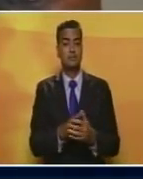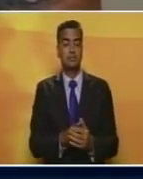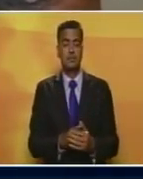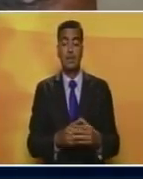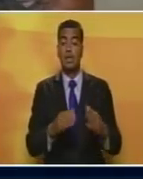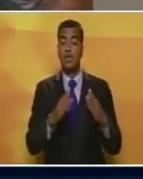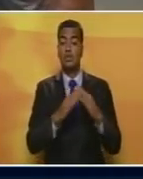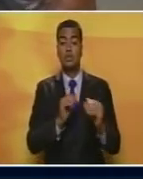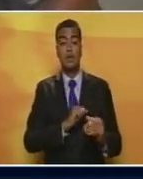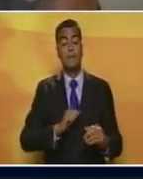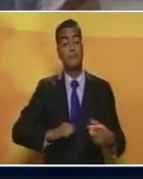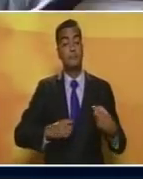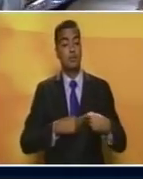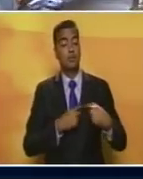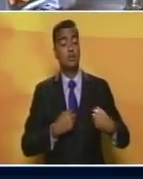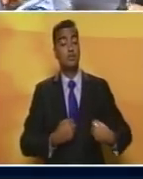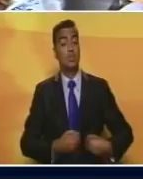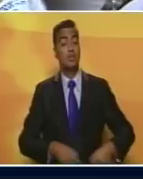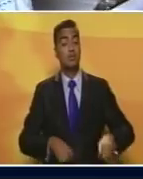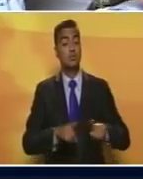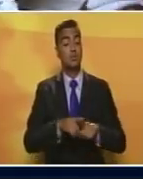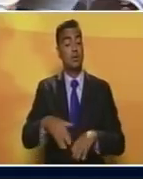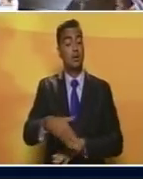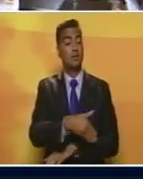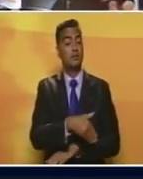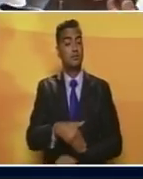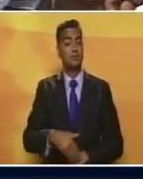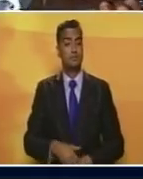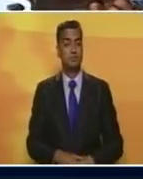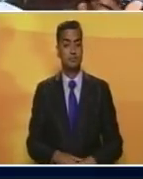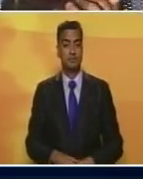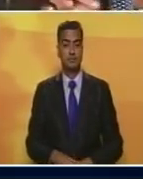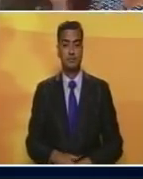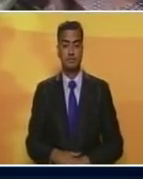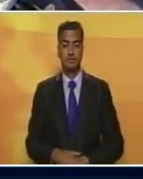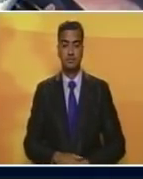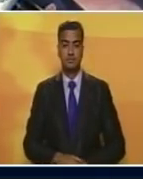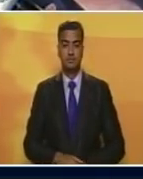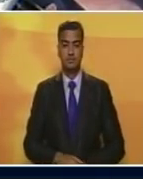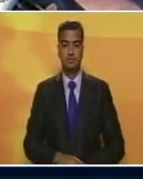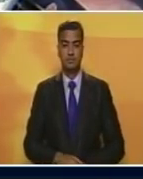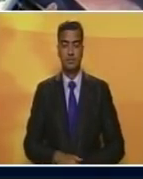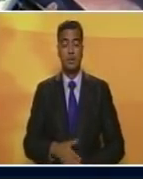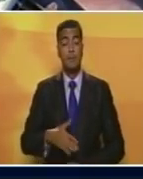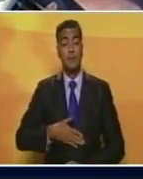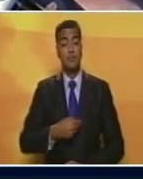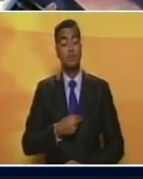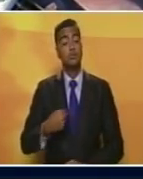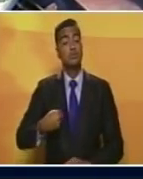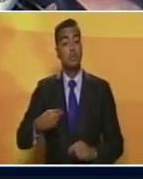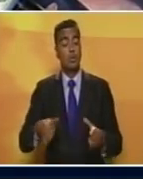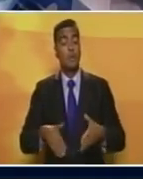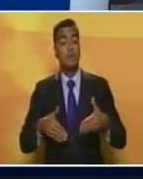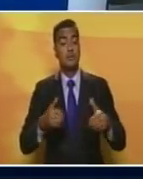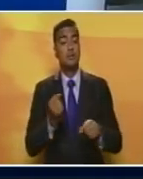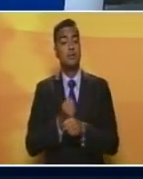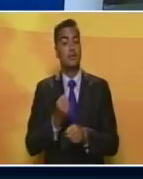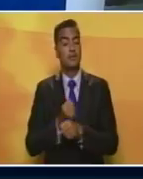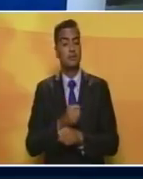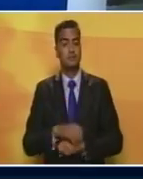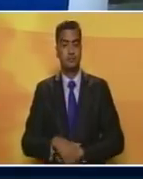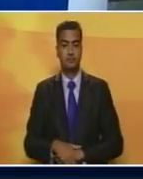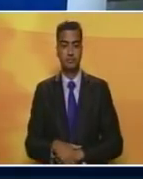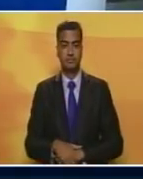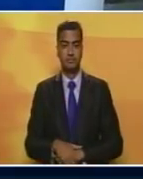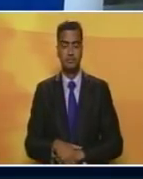a la gente más vulnerable y más necesitada y, por supuesto, acompañado de la mano de la Misión Negra Hipólita, que